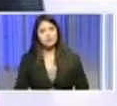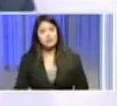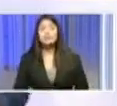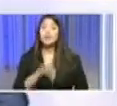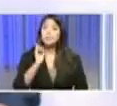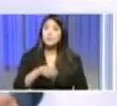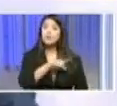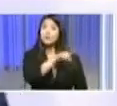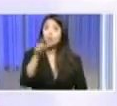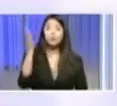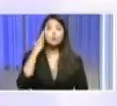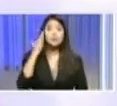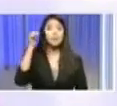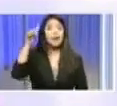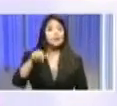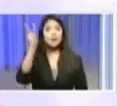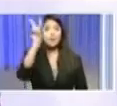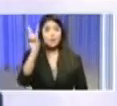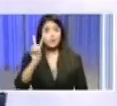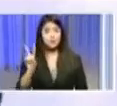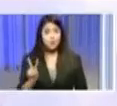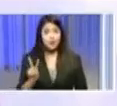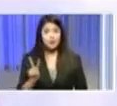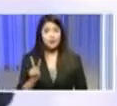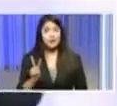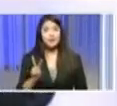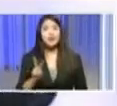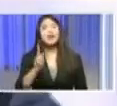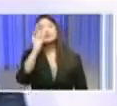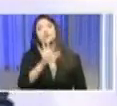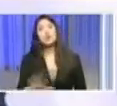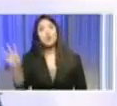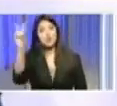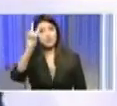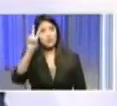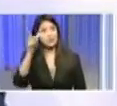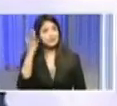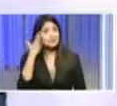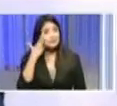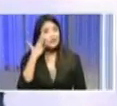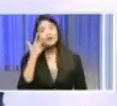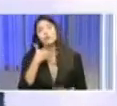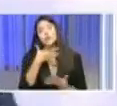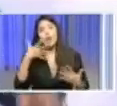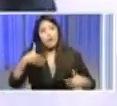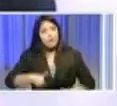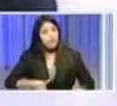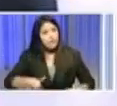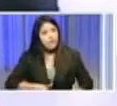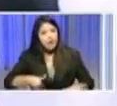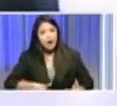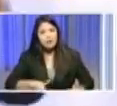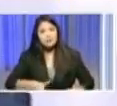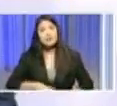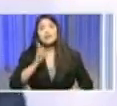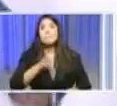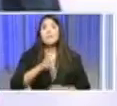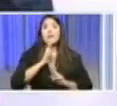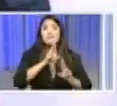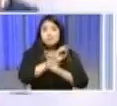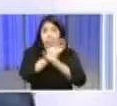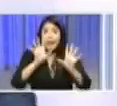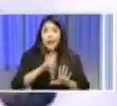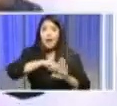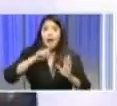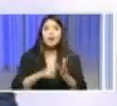que se sepa aquí, en Venezuela, y más allá de nuestras fronteras, el enorme esfuerzo y los resultados concretos